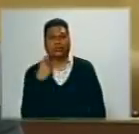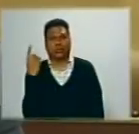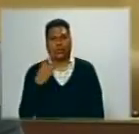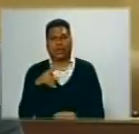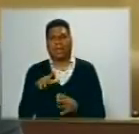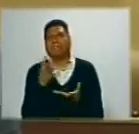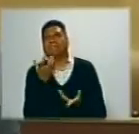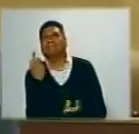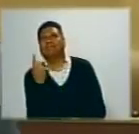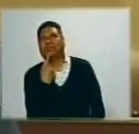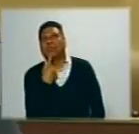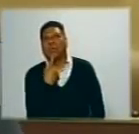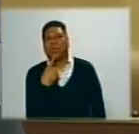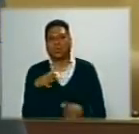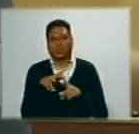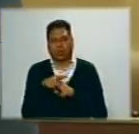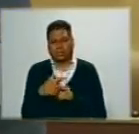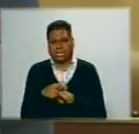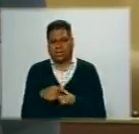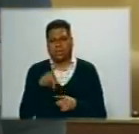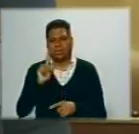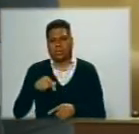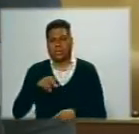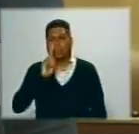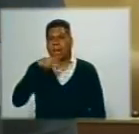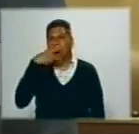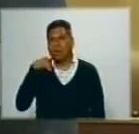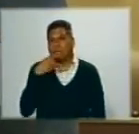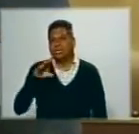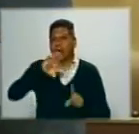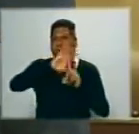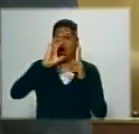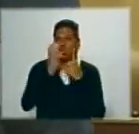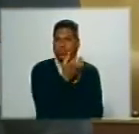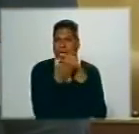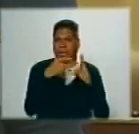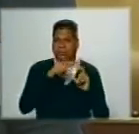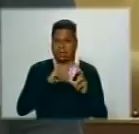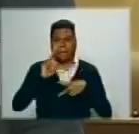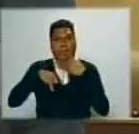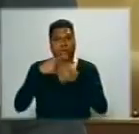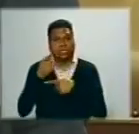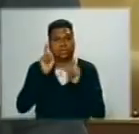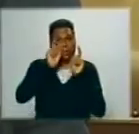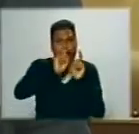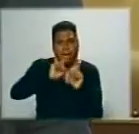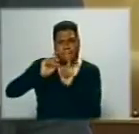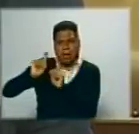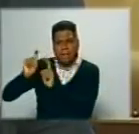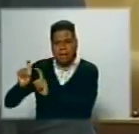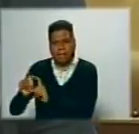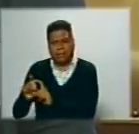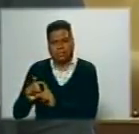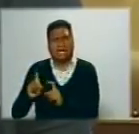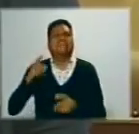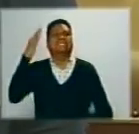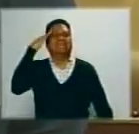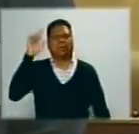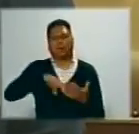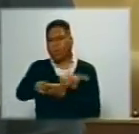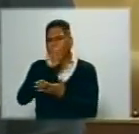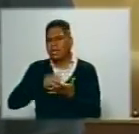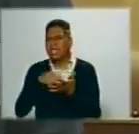técnico, sino un proceso de formación político y cultural. Entonces saben exactamente